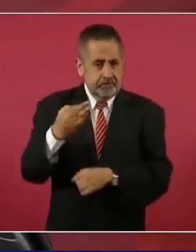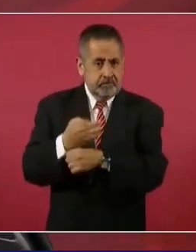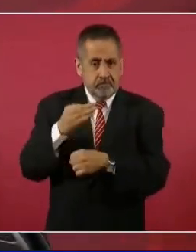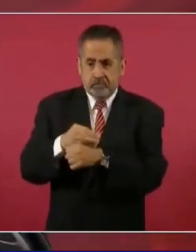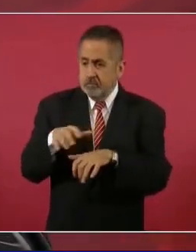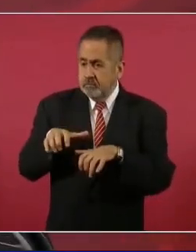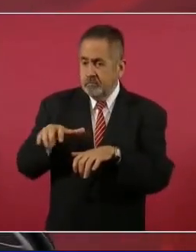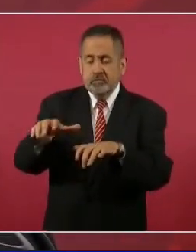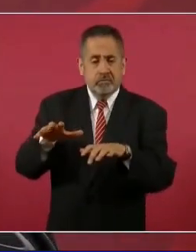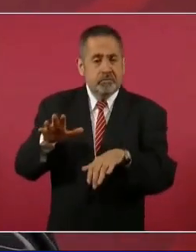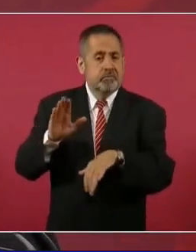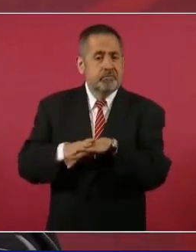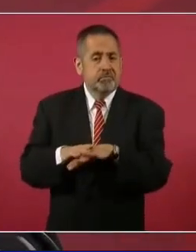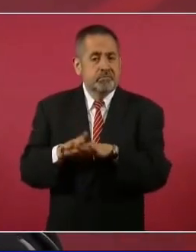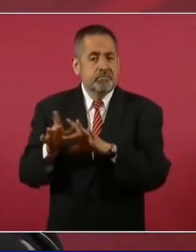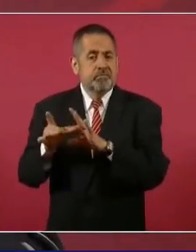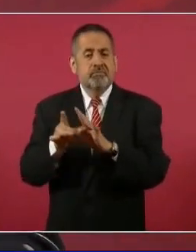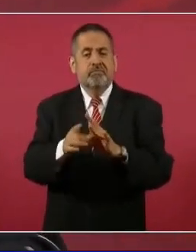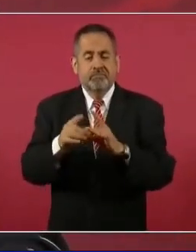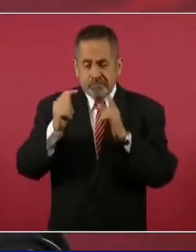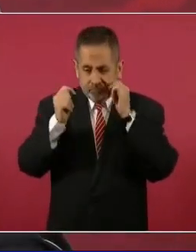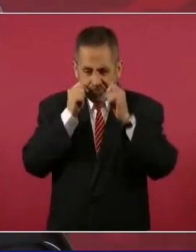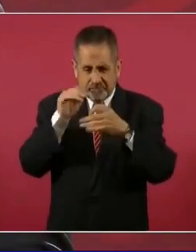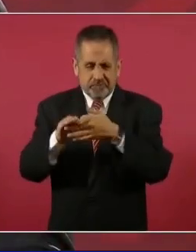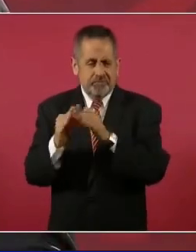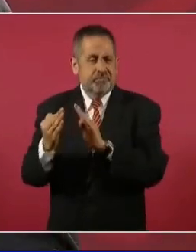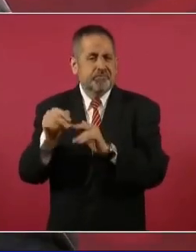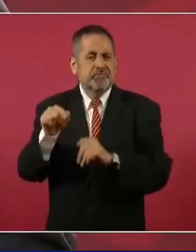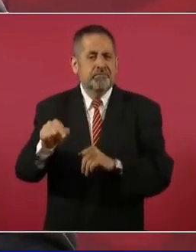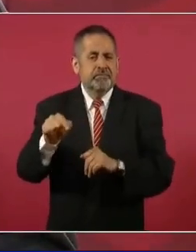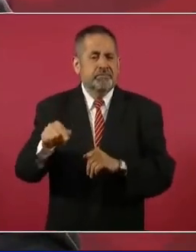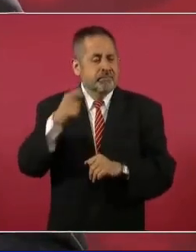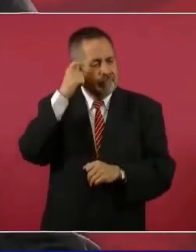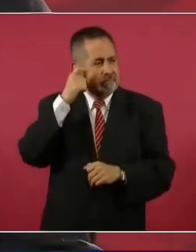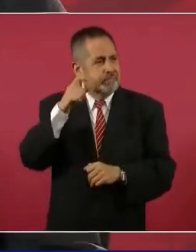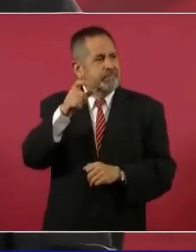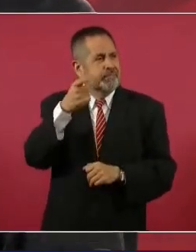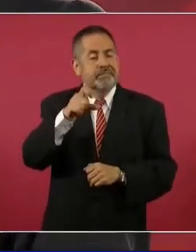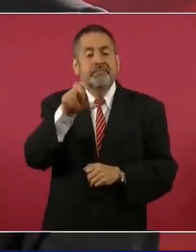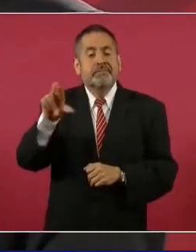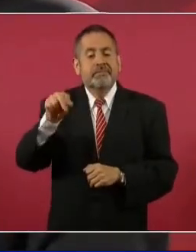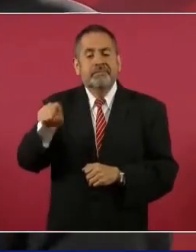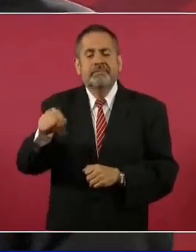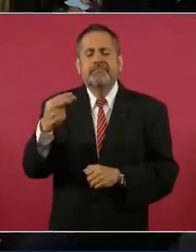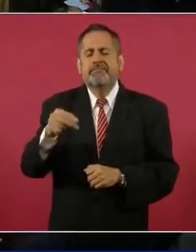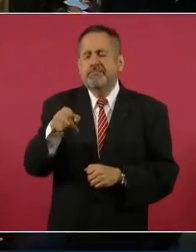más cercanos a la zona turística, en Quintana Roo,